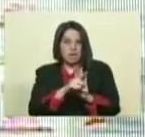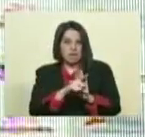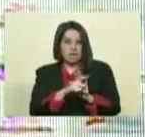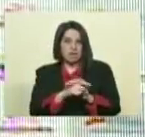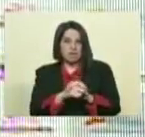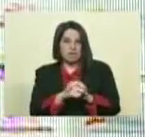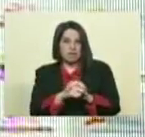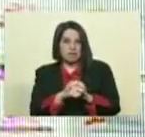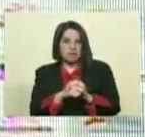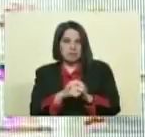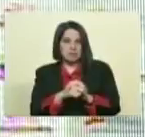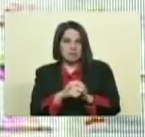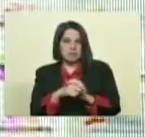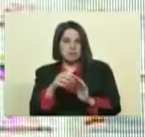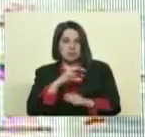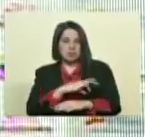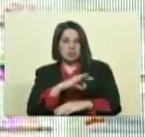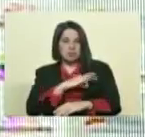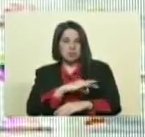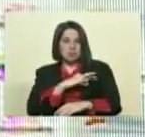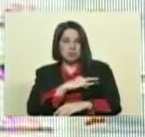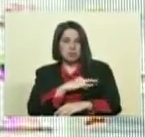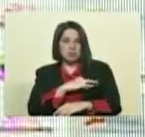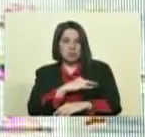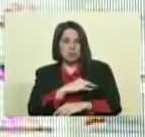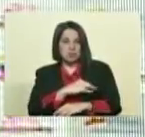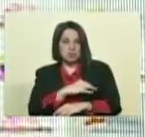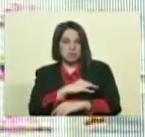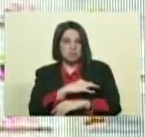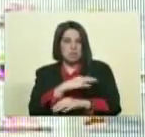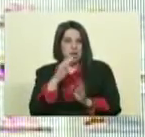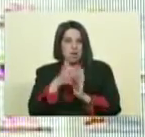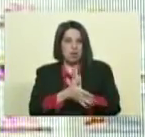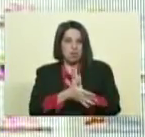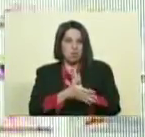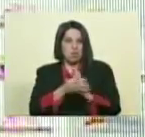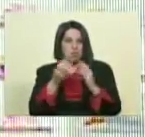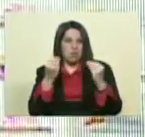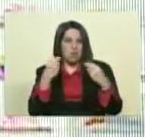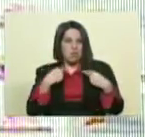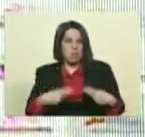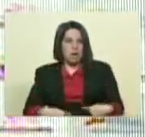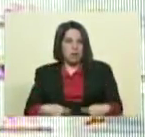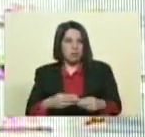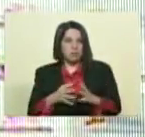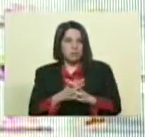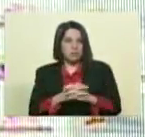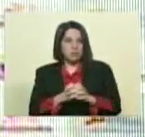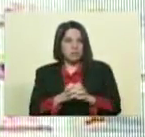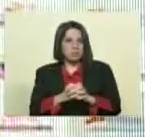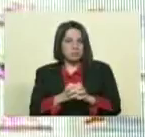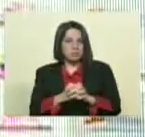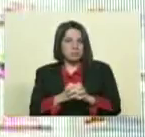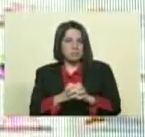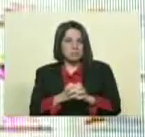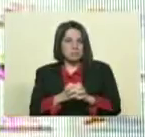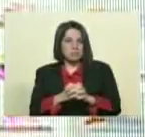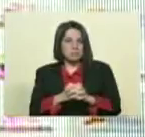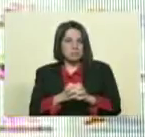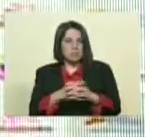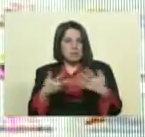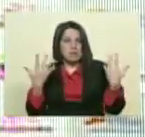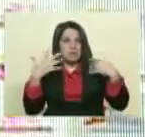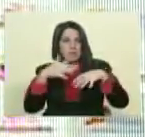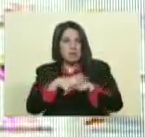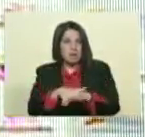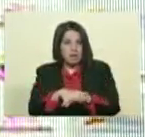tratamiento sociológico, político, humano. Es un tratamiento integral, no